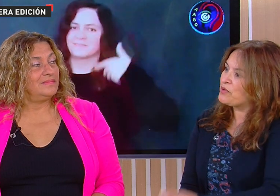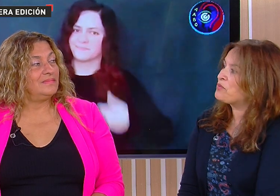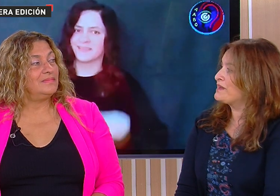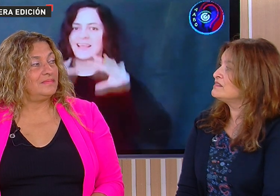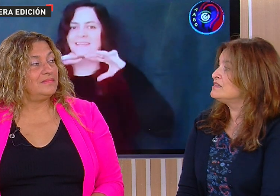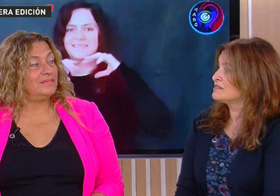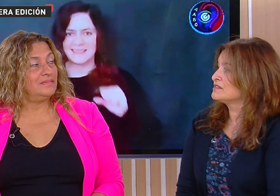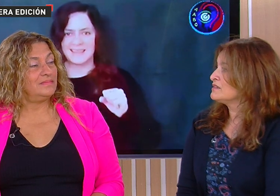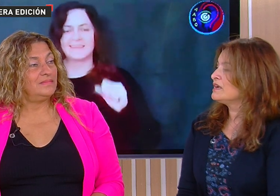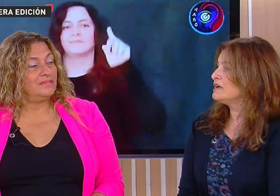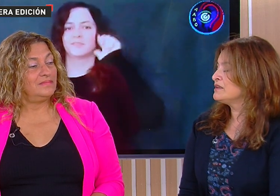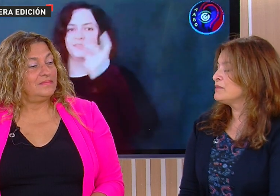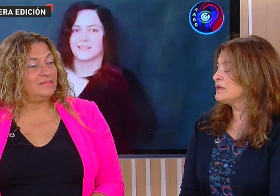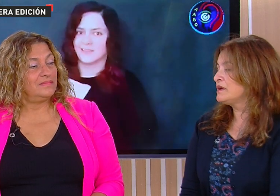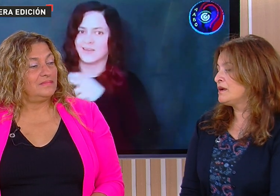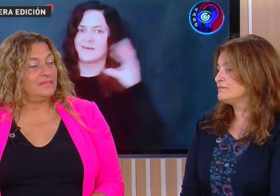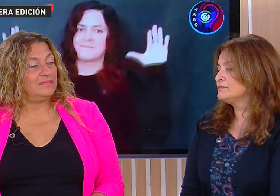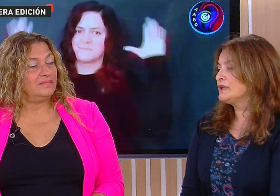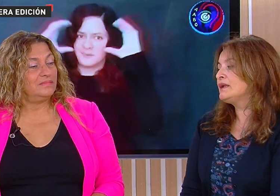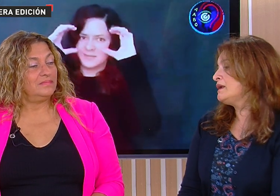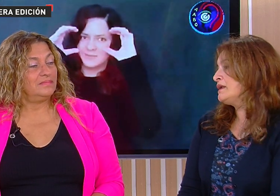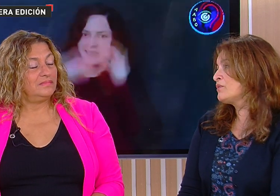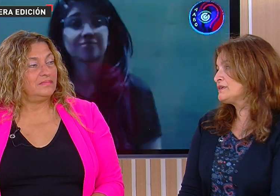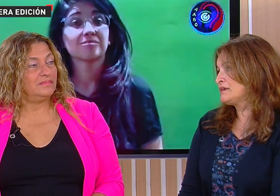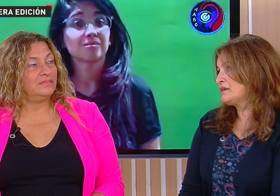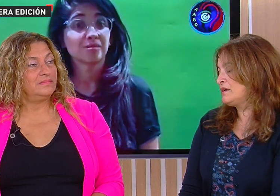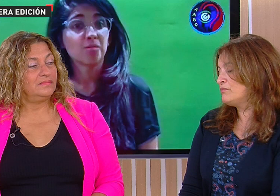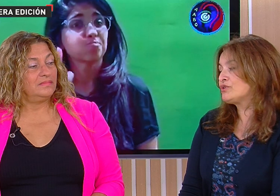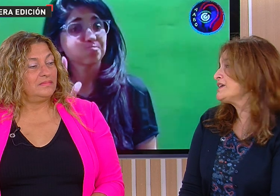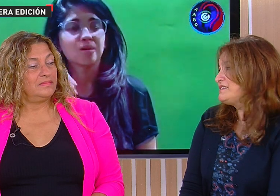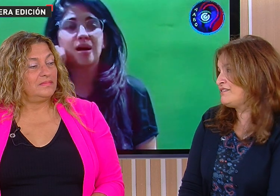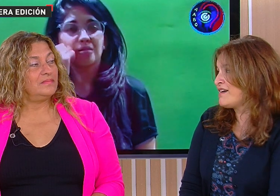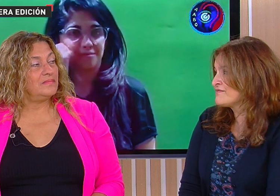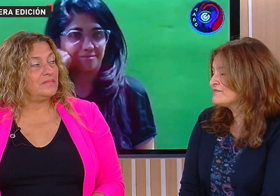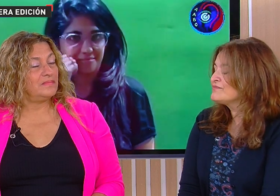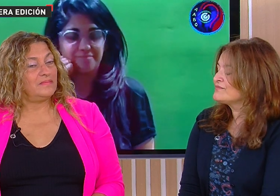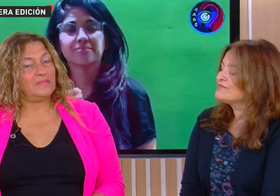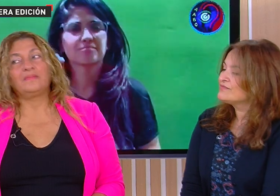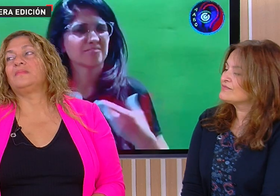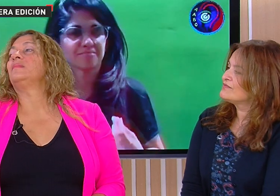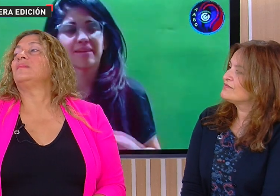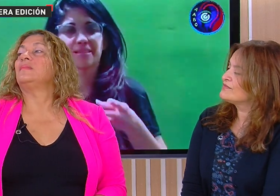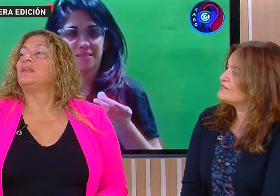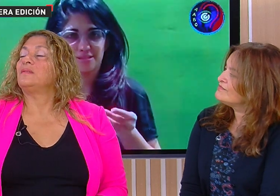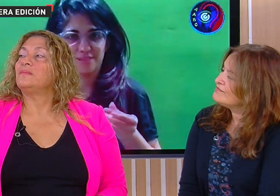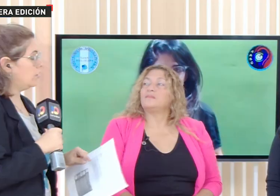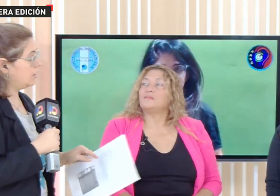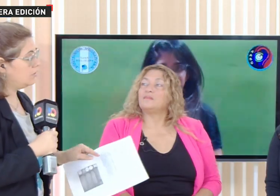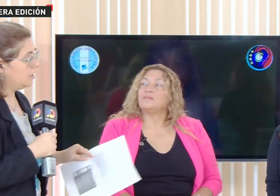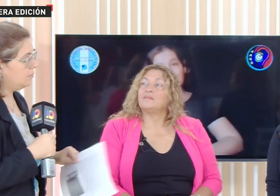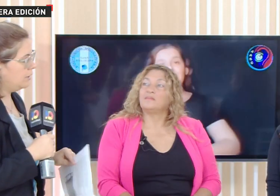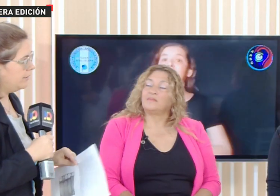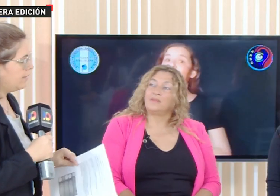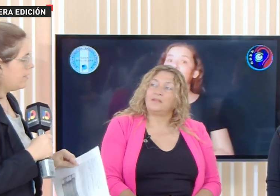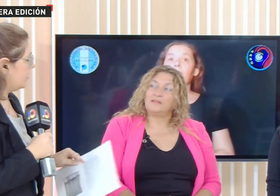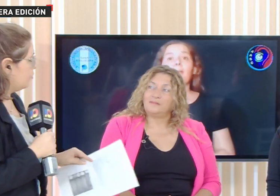se pueda expandir, uh-huh, el tema de la lengua de señas de protáctil. Bien, buenísimo en todo lo que estás